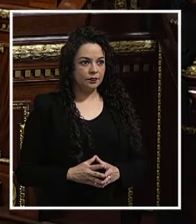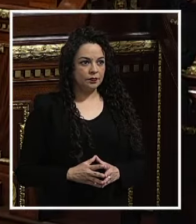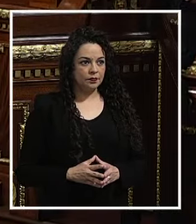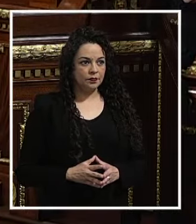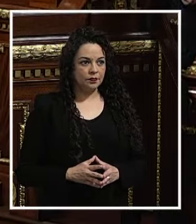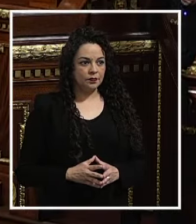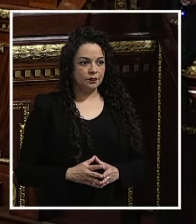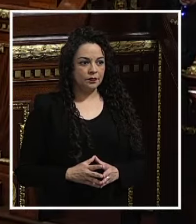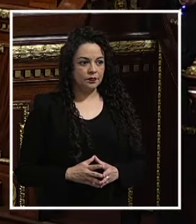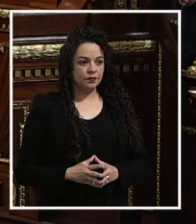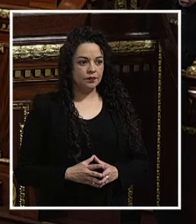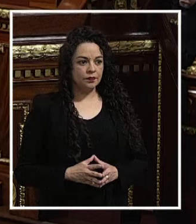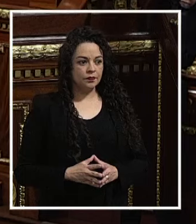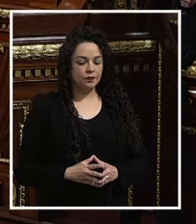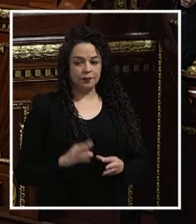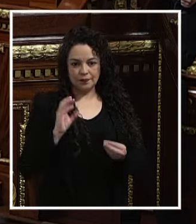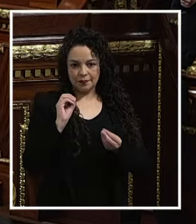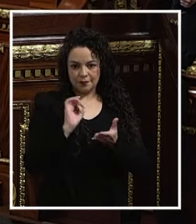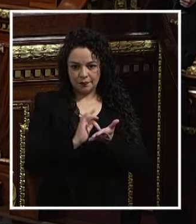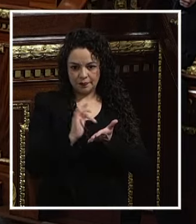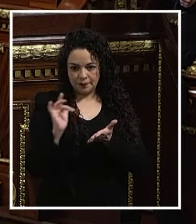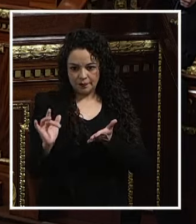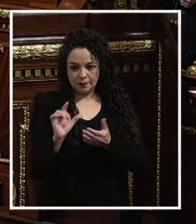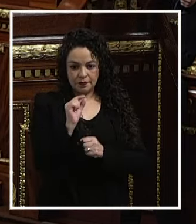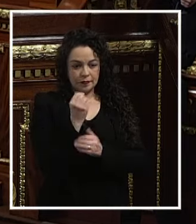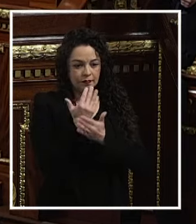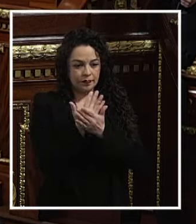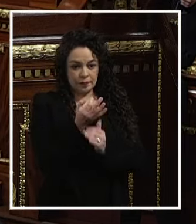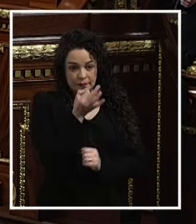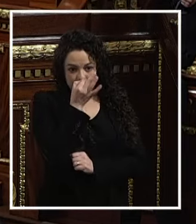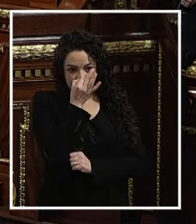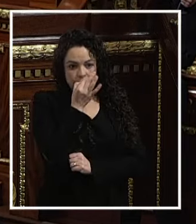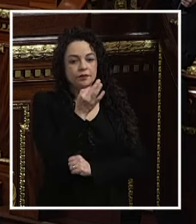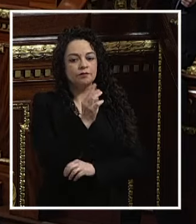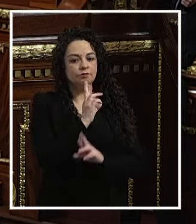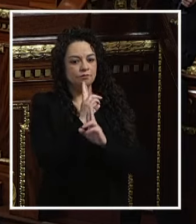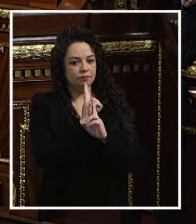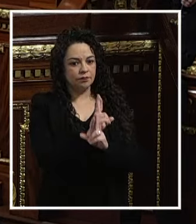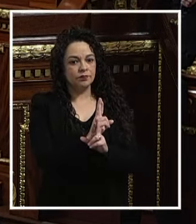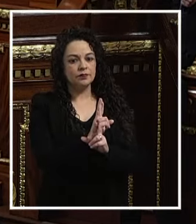a punto de dar el resultado de la votación.